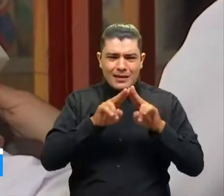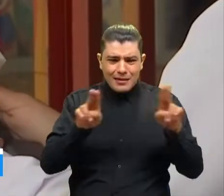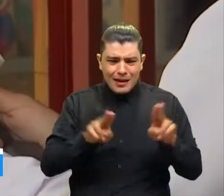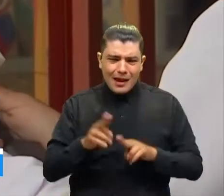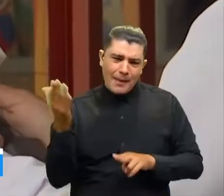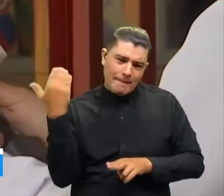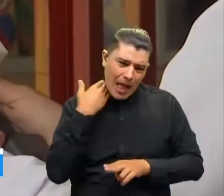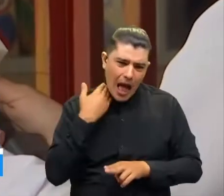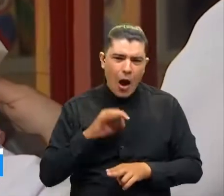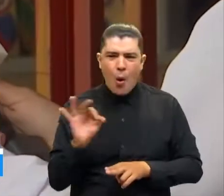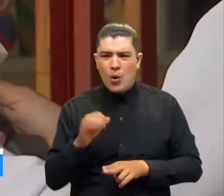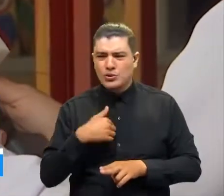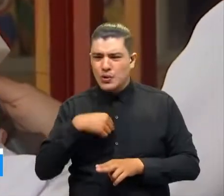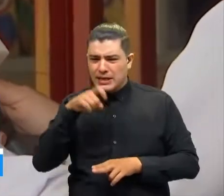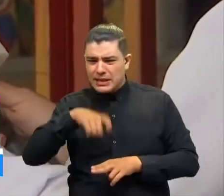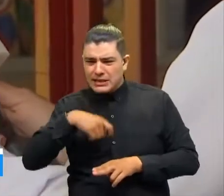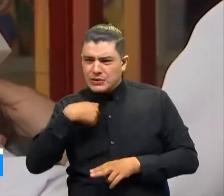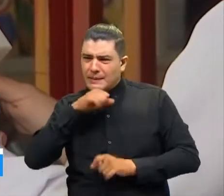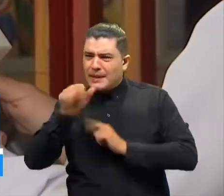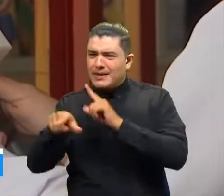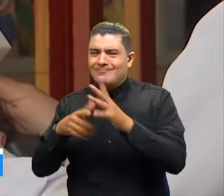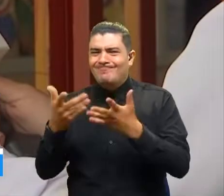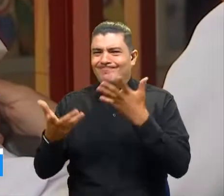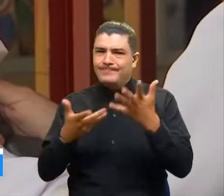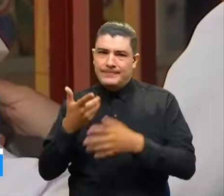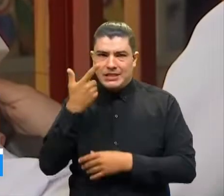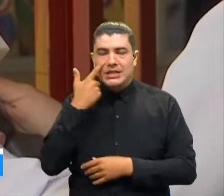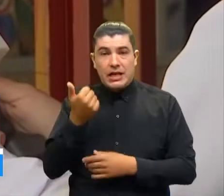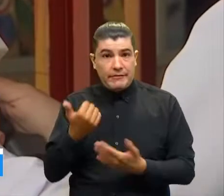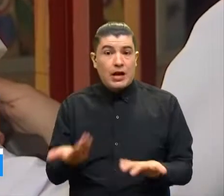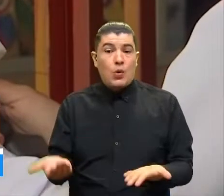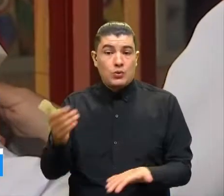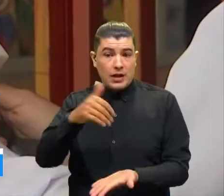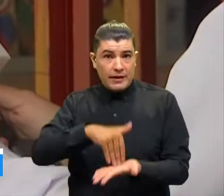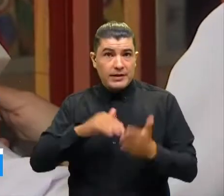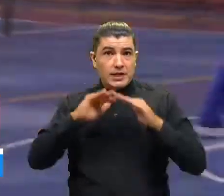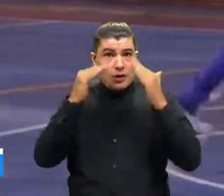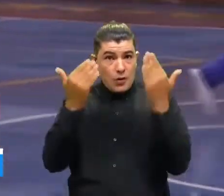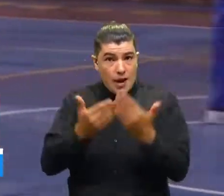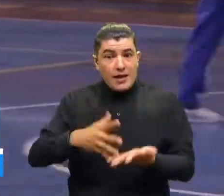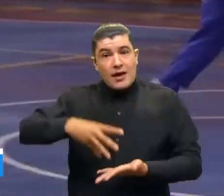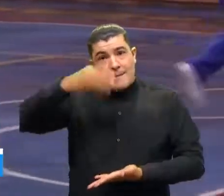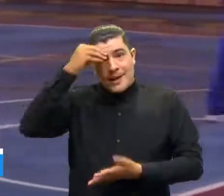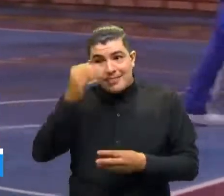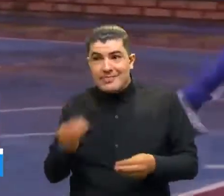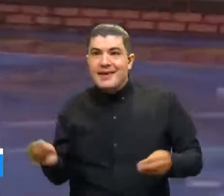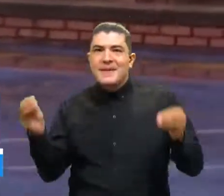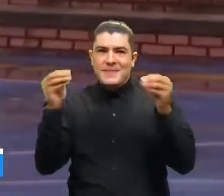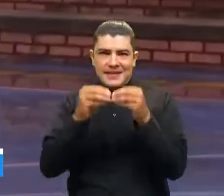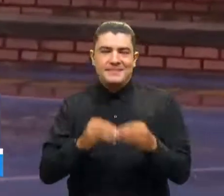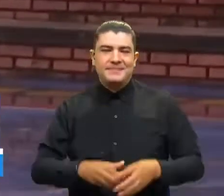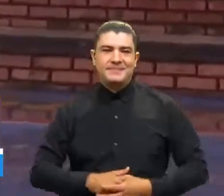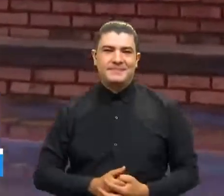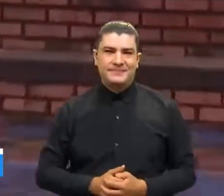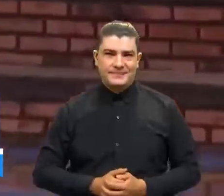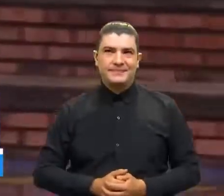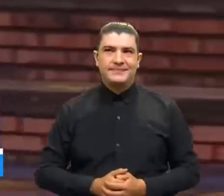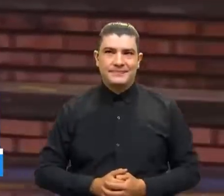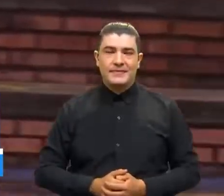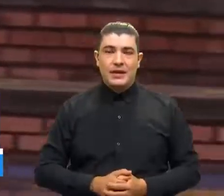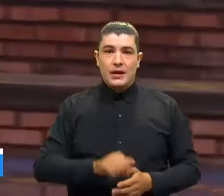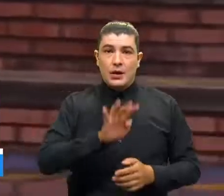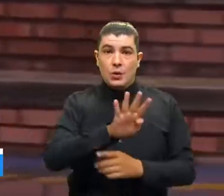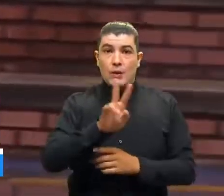cuando no necesita enter me parece muy chévere porque volvemos al colegio y aprendemos más ante el soñador regresó alrededor de